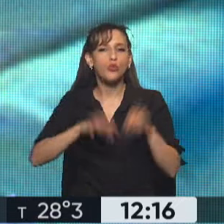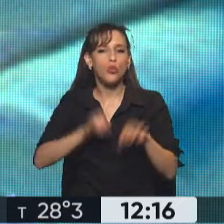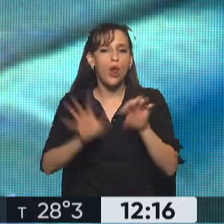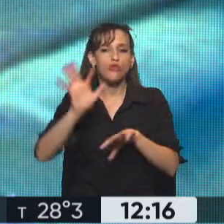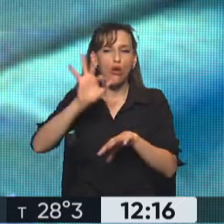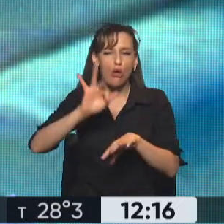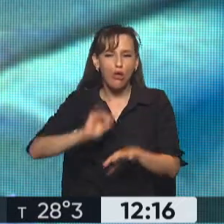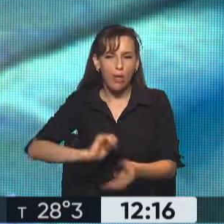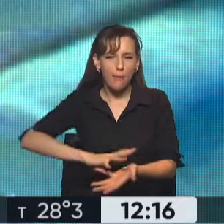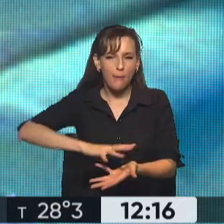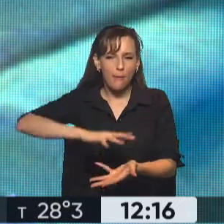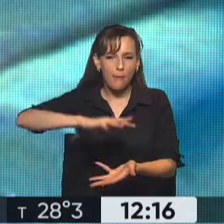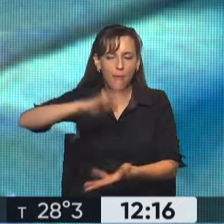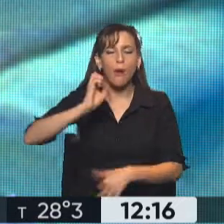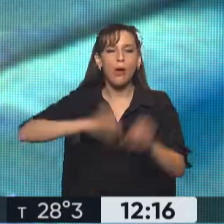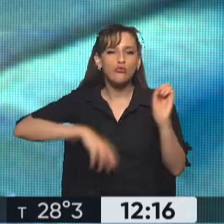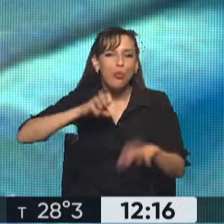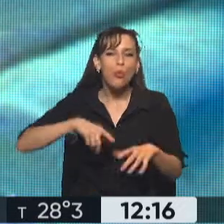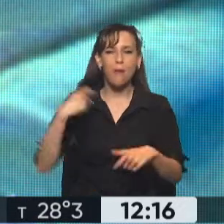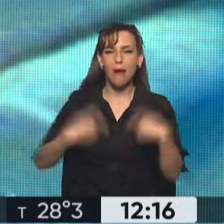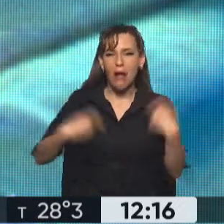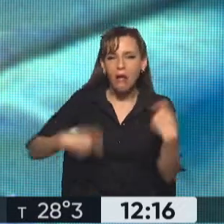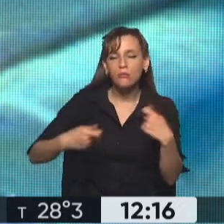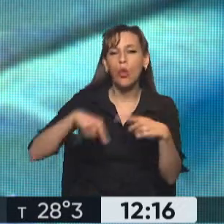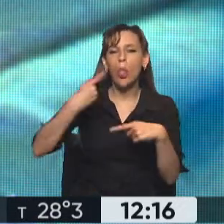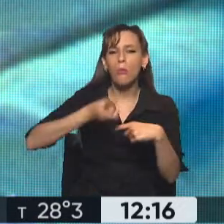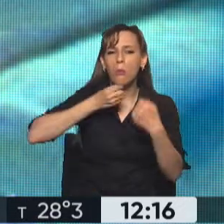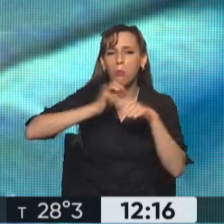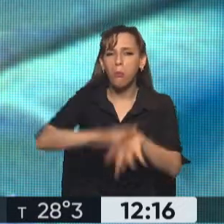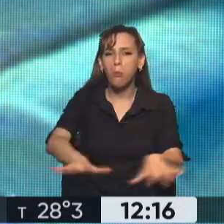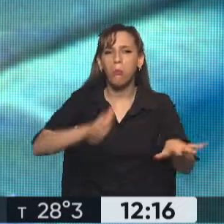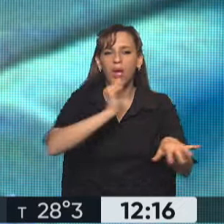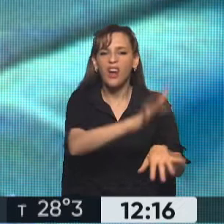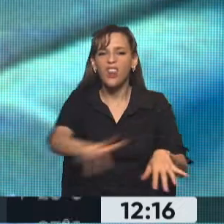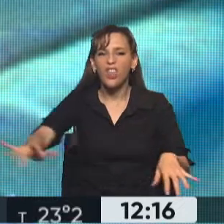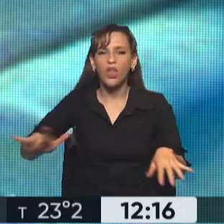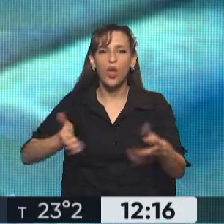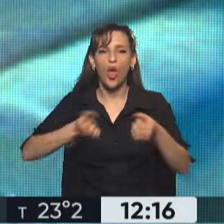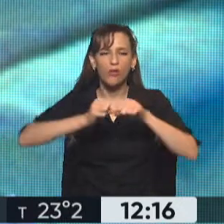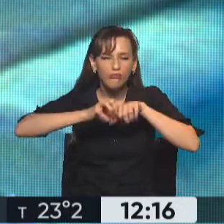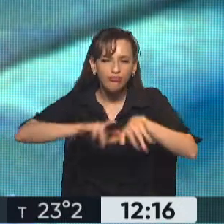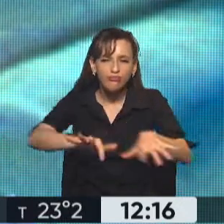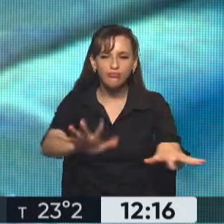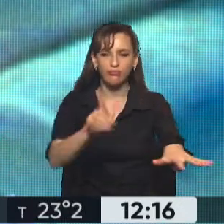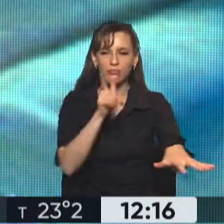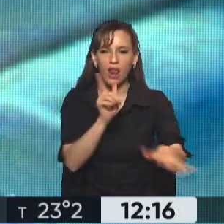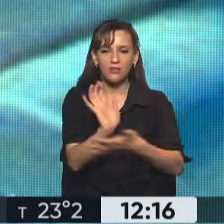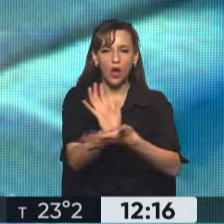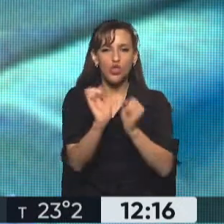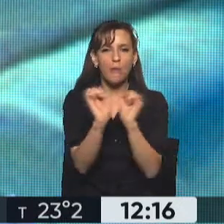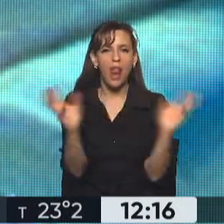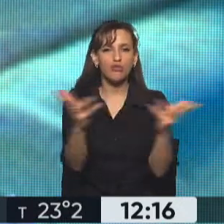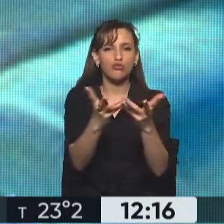basura plástico que muchas veces para los ríos va a los mares y es una contaminación que parece imparable pero hay